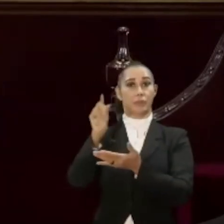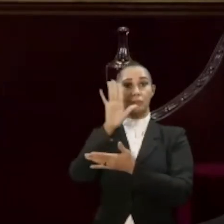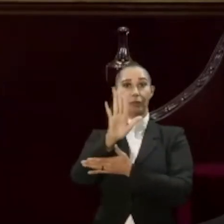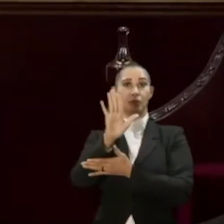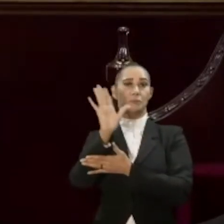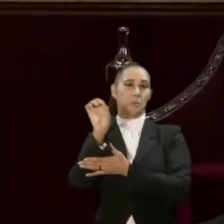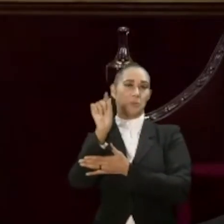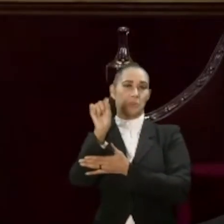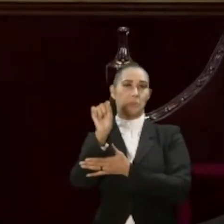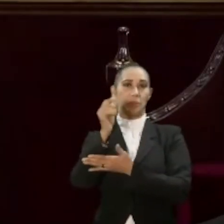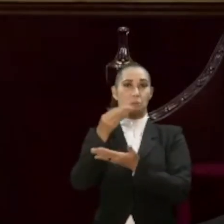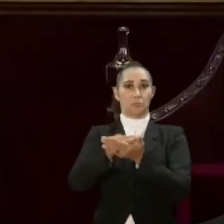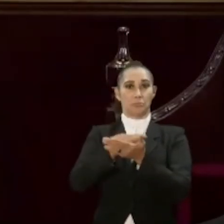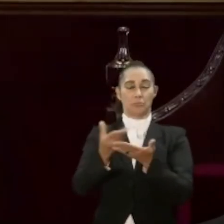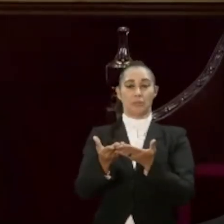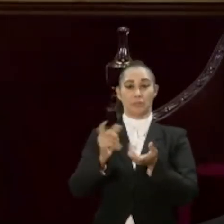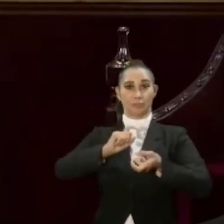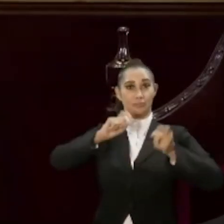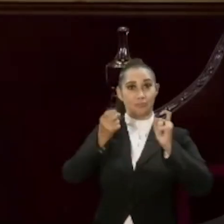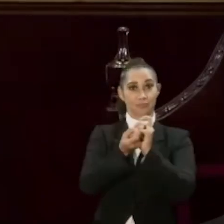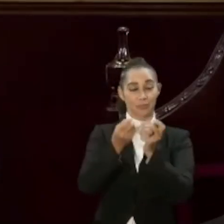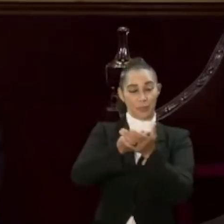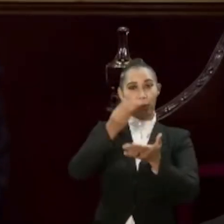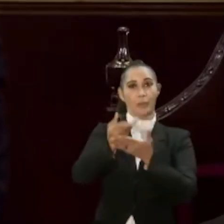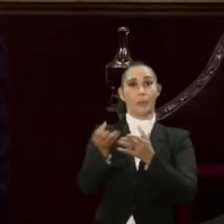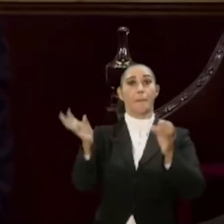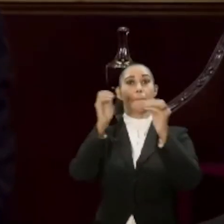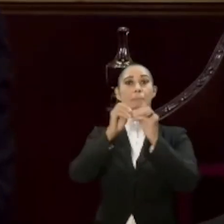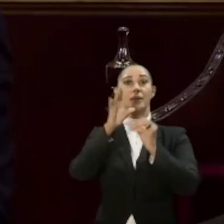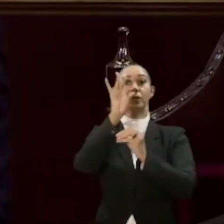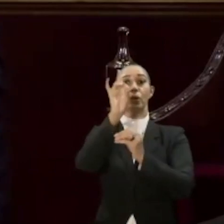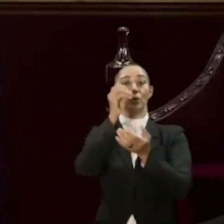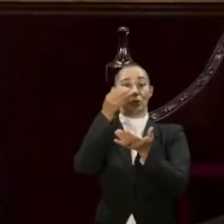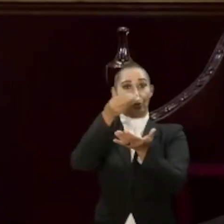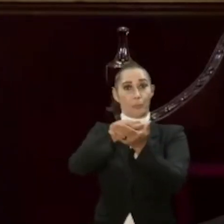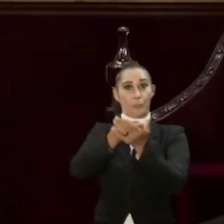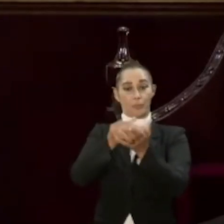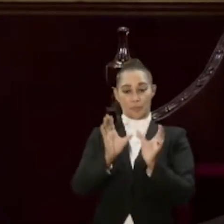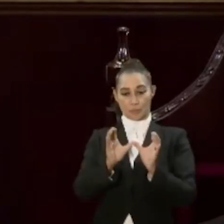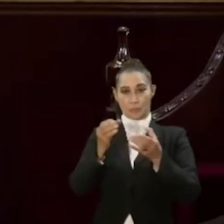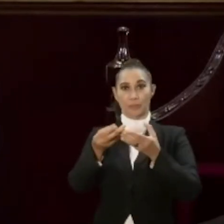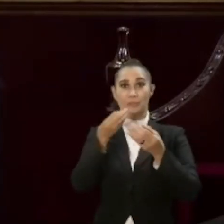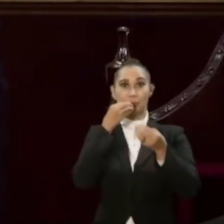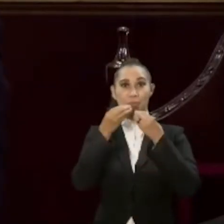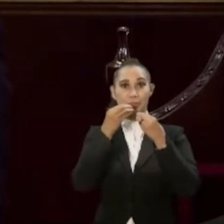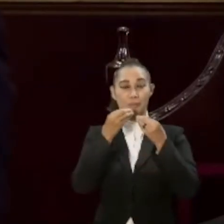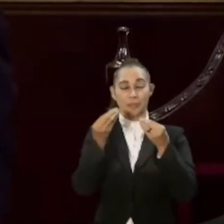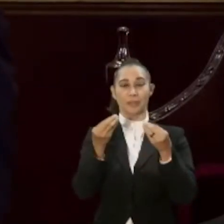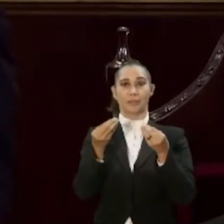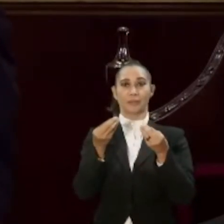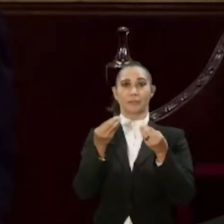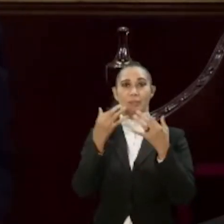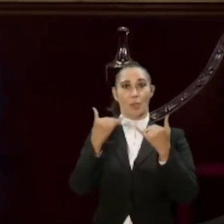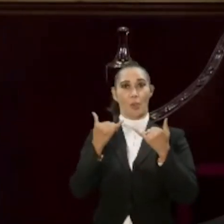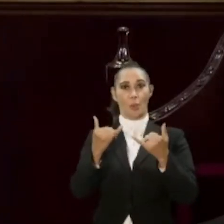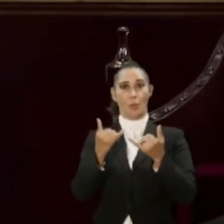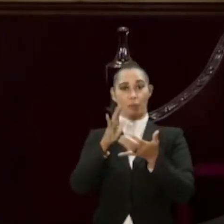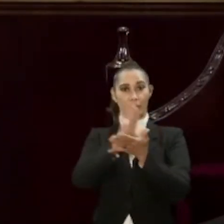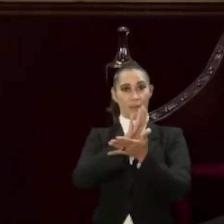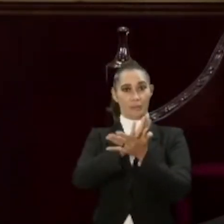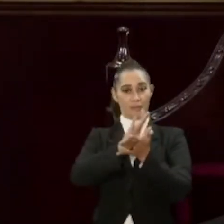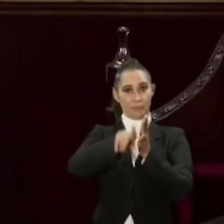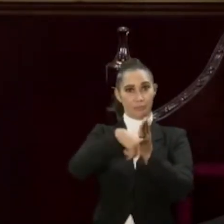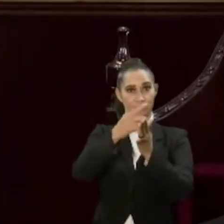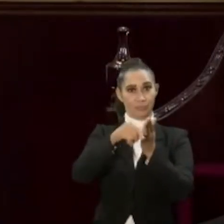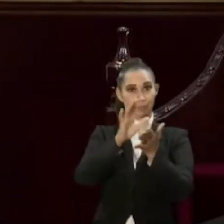55 pesos, lo que se traduce en un aumento de más de 8 pesos por ración servida en la modalidad de jornada